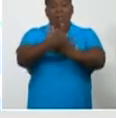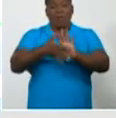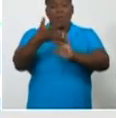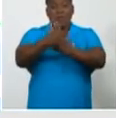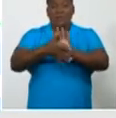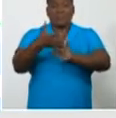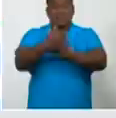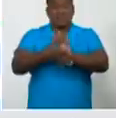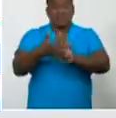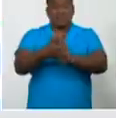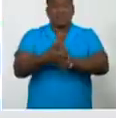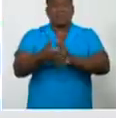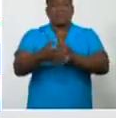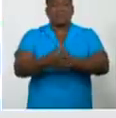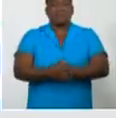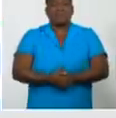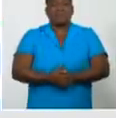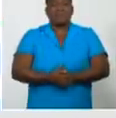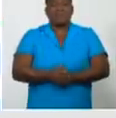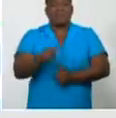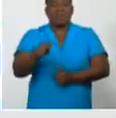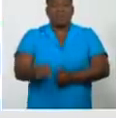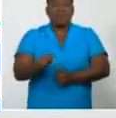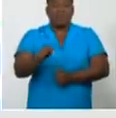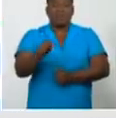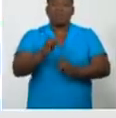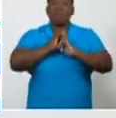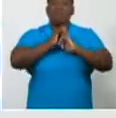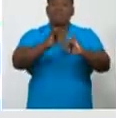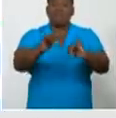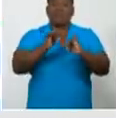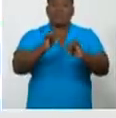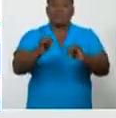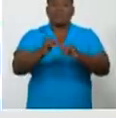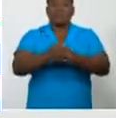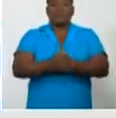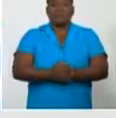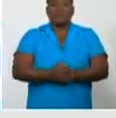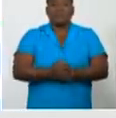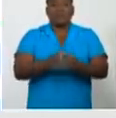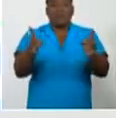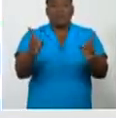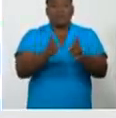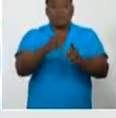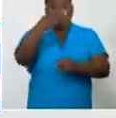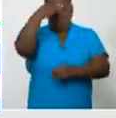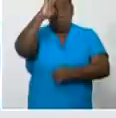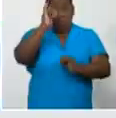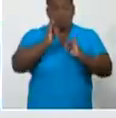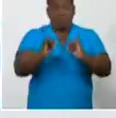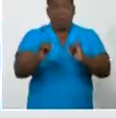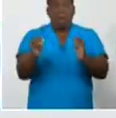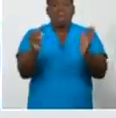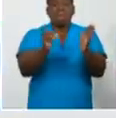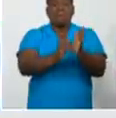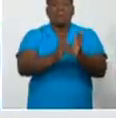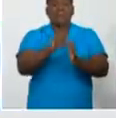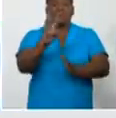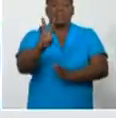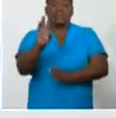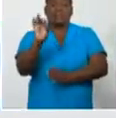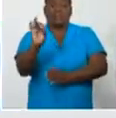pasadas las 9:30 minutos en esta conferencia de prensa en la mañana de hoy. Breve resumen: Cuba reporta 1.037 casos positivos a